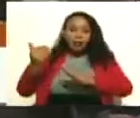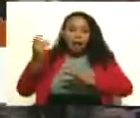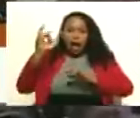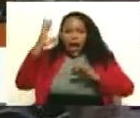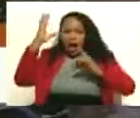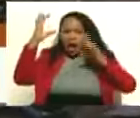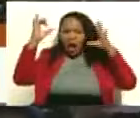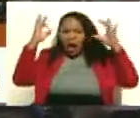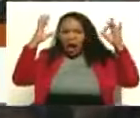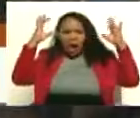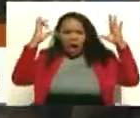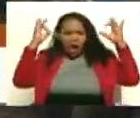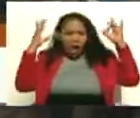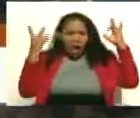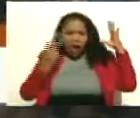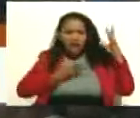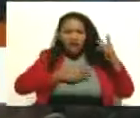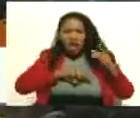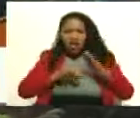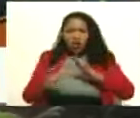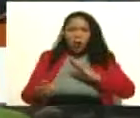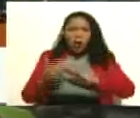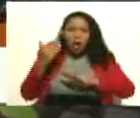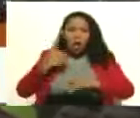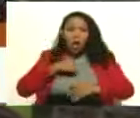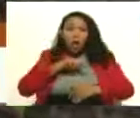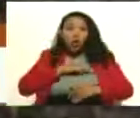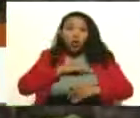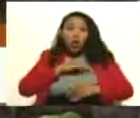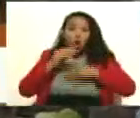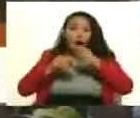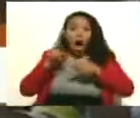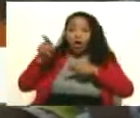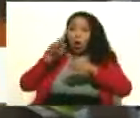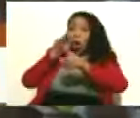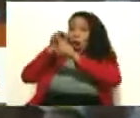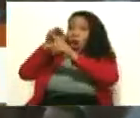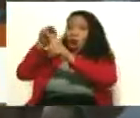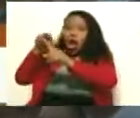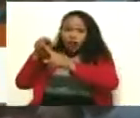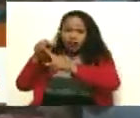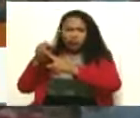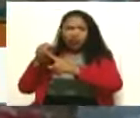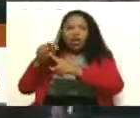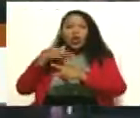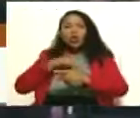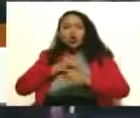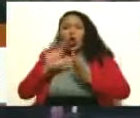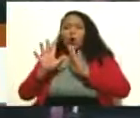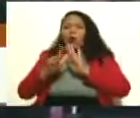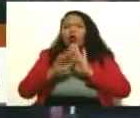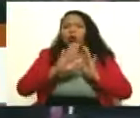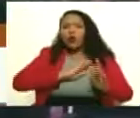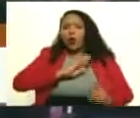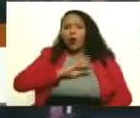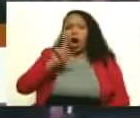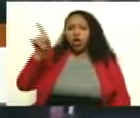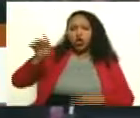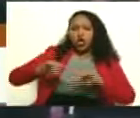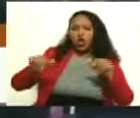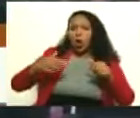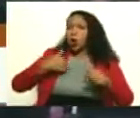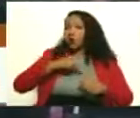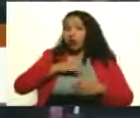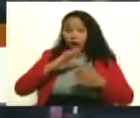inventan calumnias, dicen que nosotros lo estamos agrediendo, que le estamos quitando su territorio. Nosotros no le